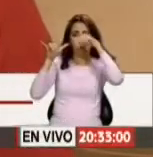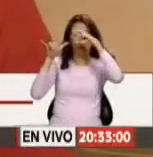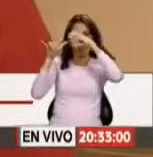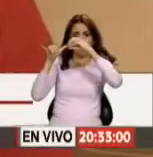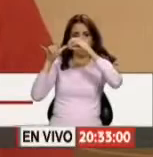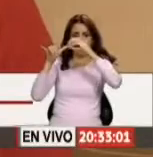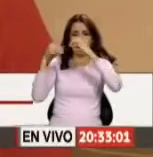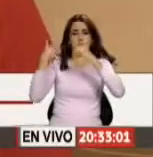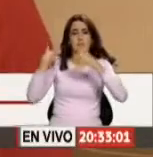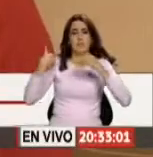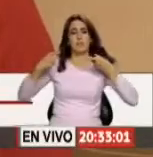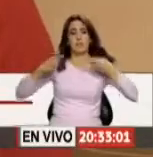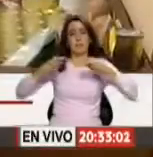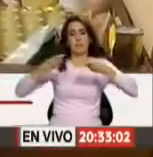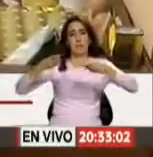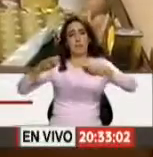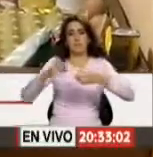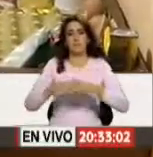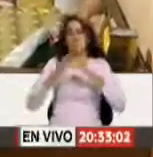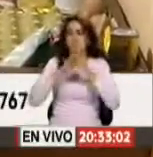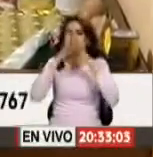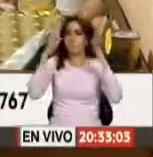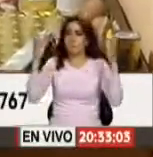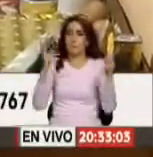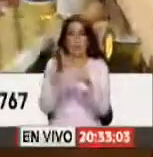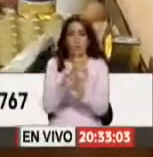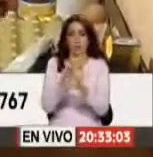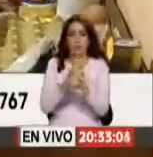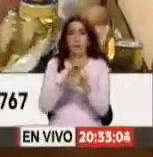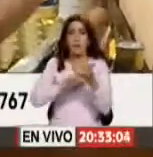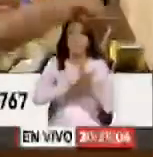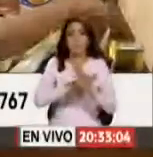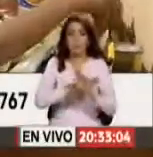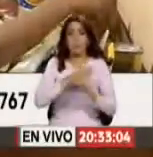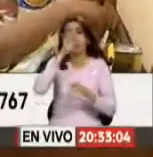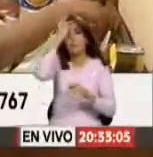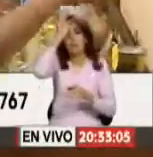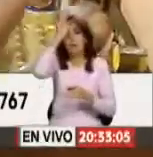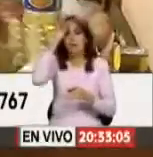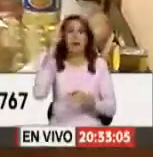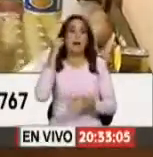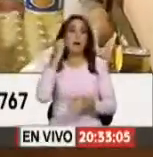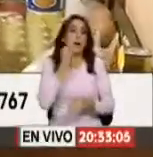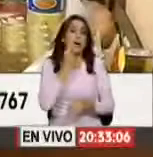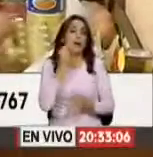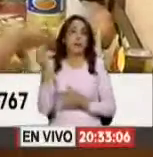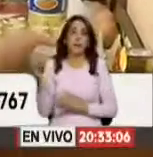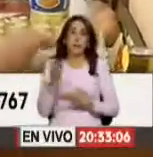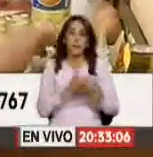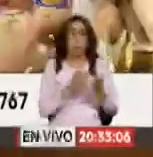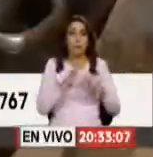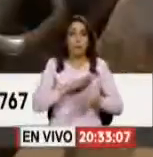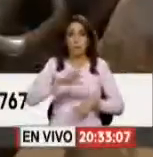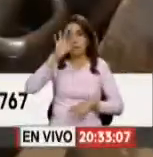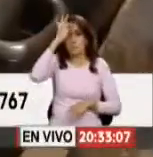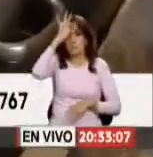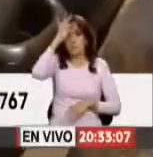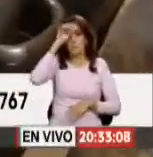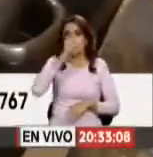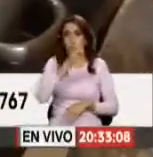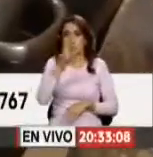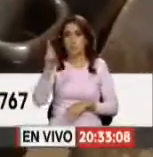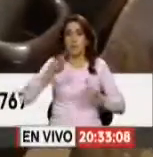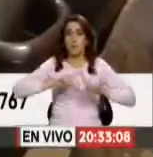pegado a muchas partes. Dice que le derivaron al Eugenio Espejo, ya que por su condición no le podían operar en el Hospital del Sur.